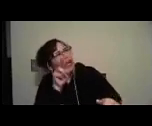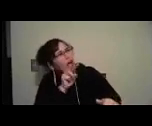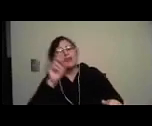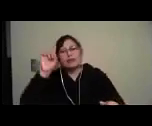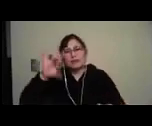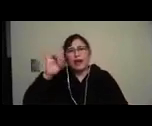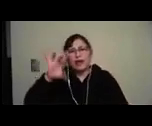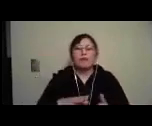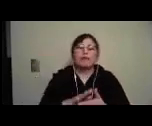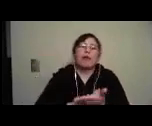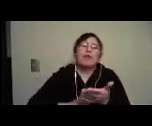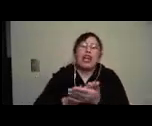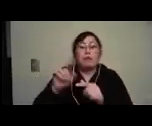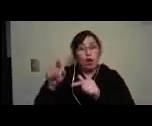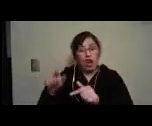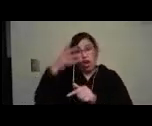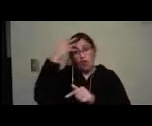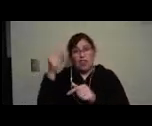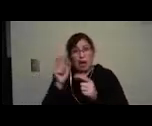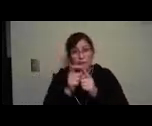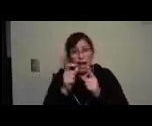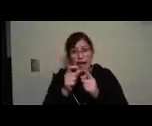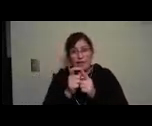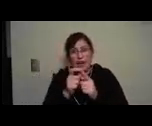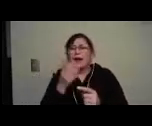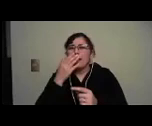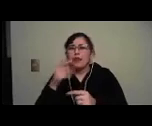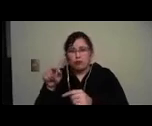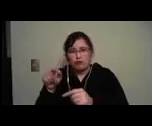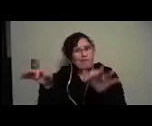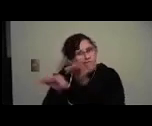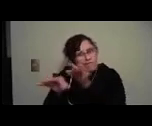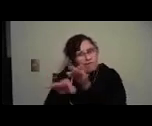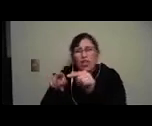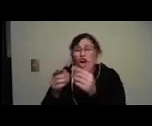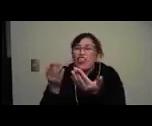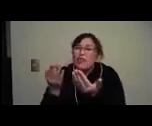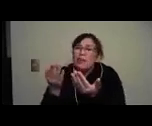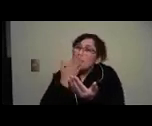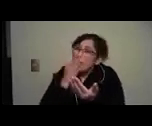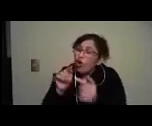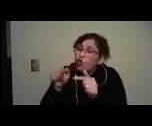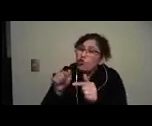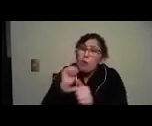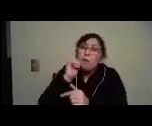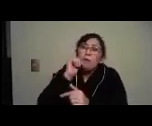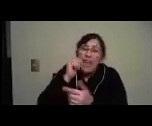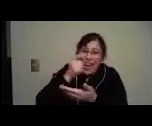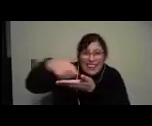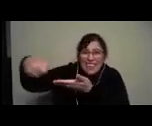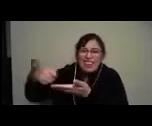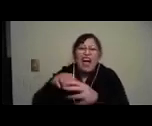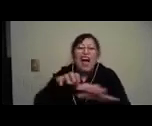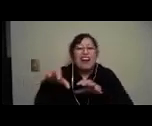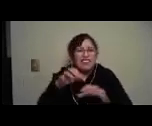el hábito de poder escribir en una pizarra, en una hoja, en el refrigerador, qué sé yo, qué es lo que tiene que hacer mañana y a qué hora. Y